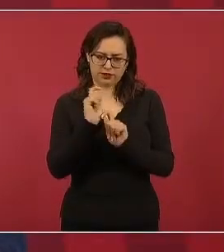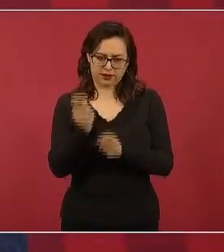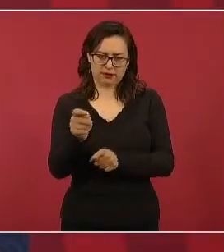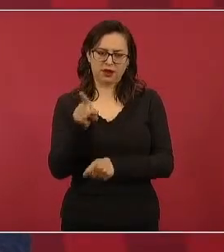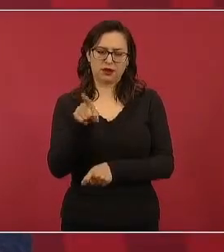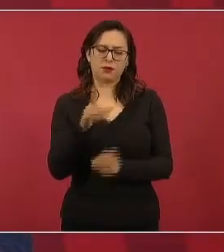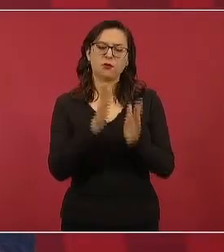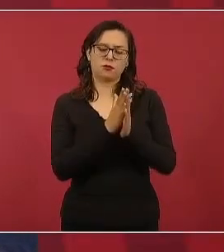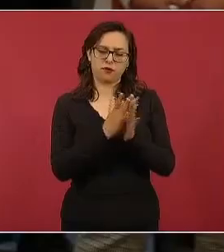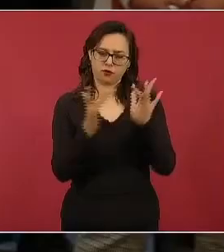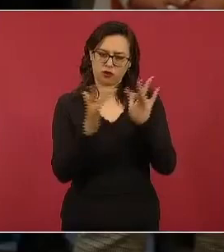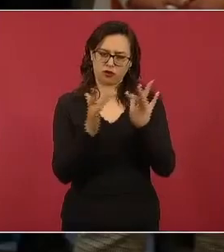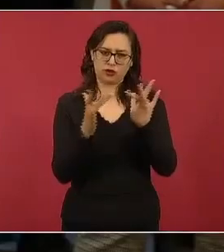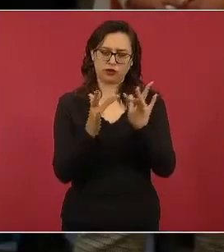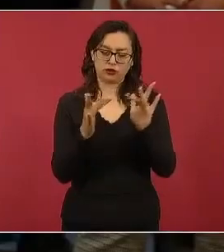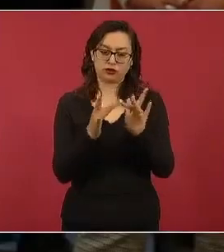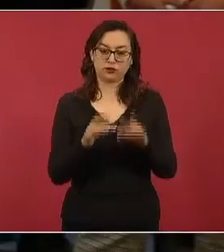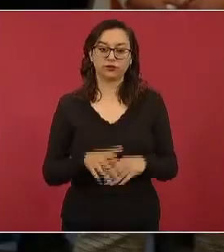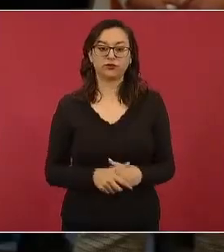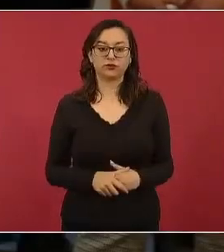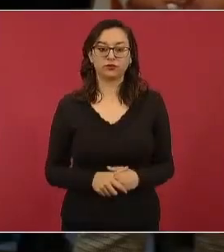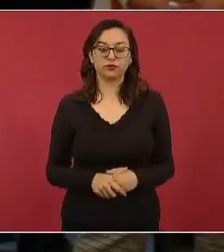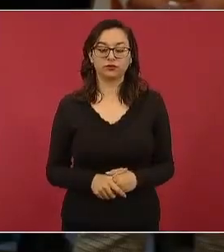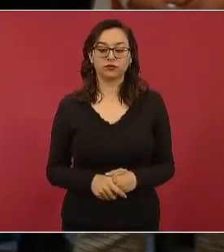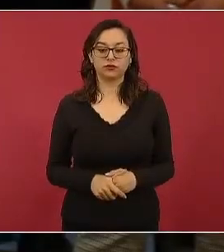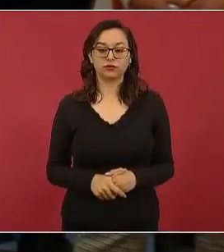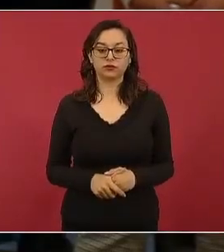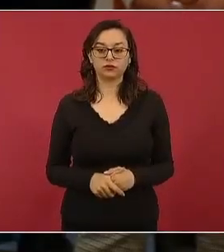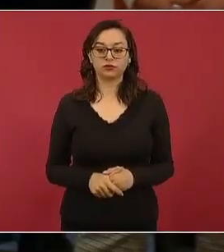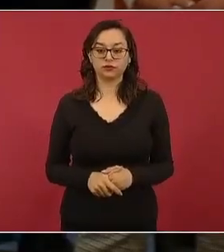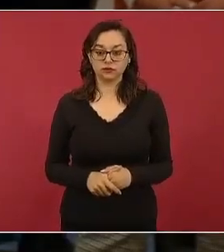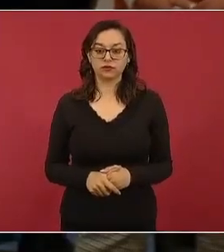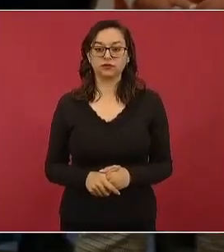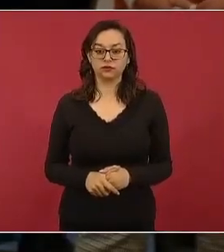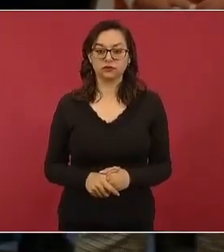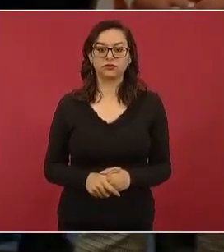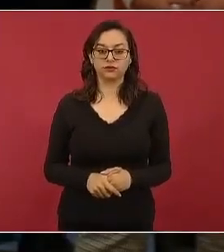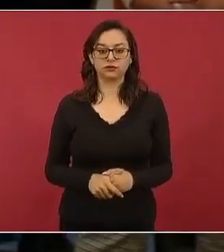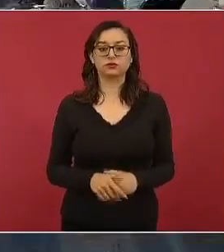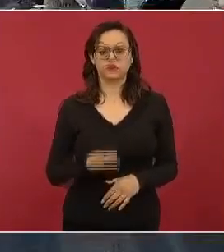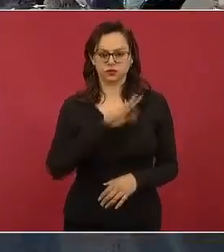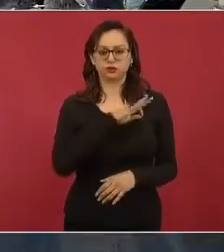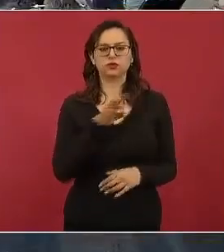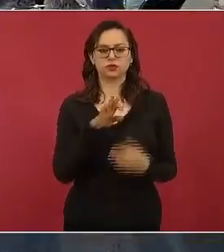María, alcalde. Estallaría el primer minuto del 1 de abril. Sí, por eso. pero se puede